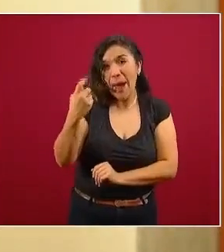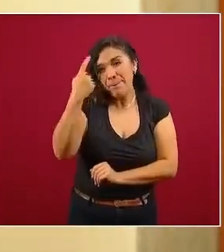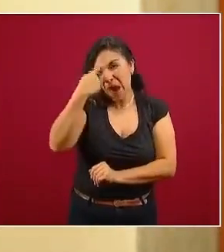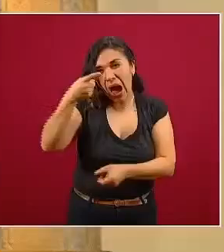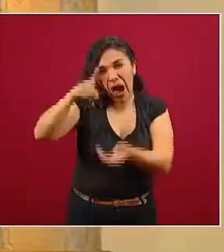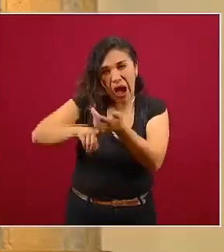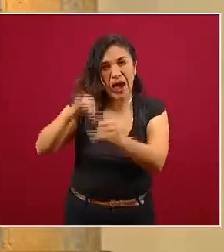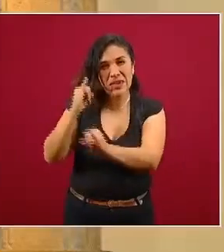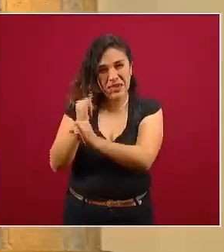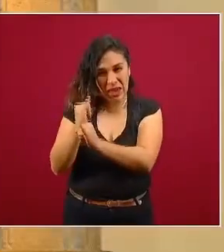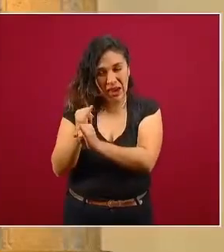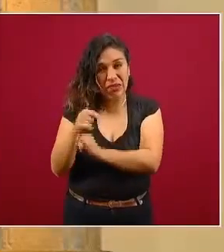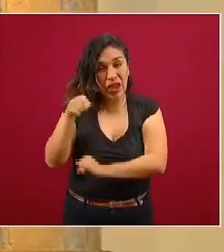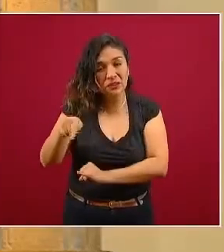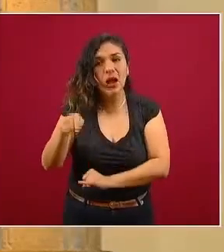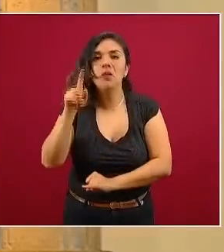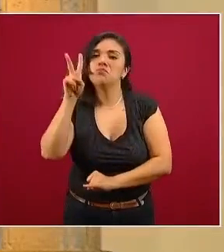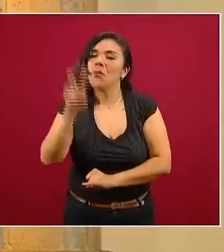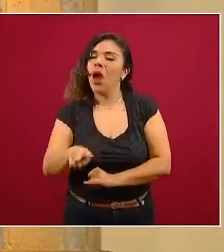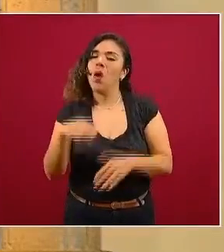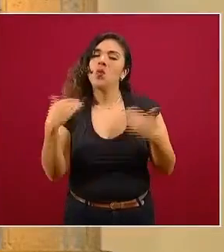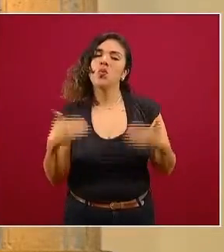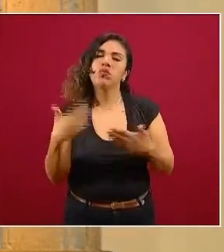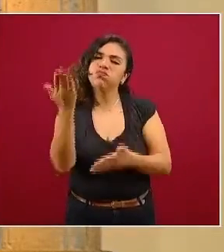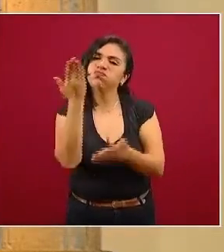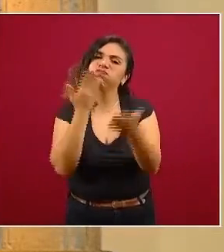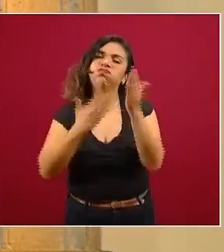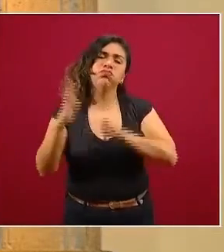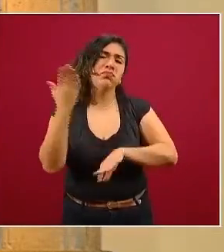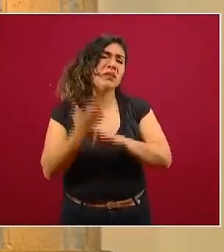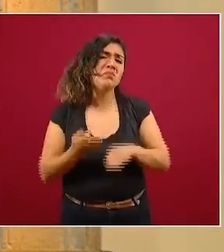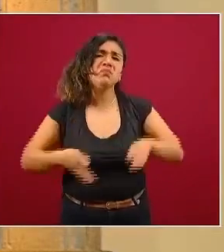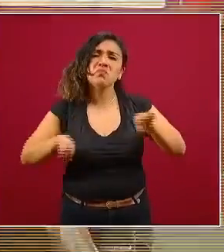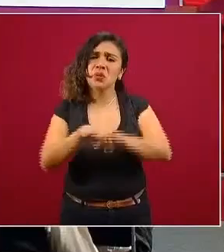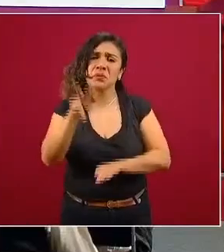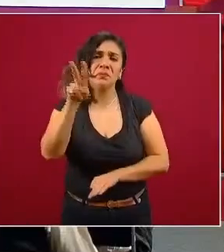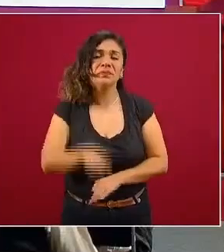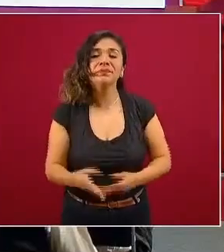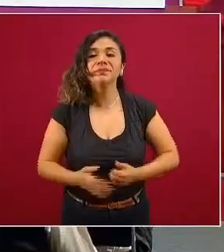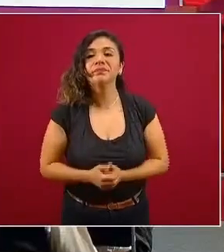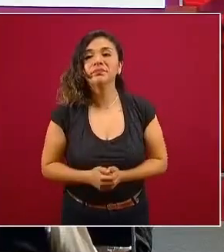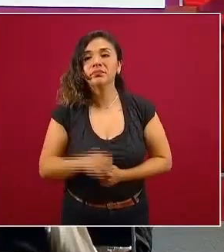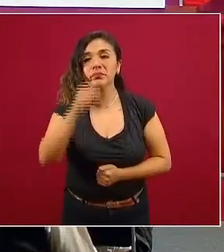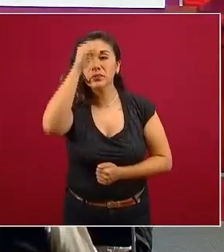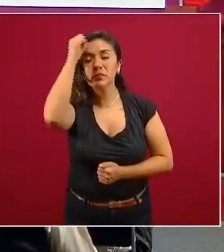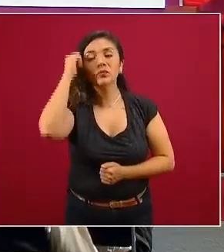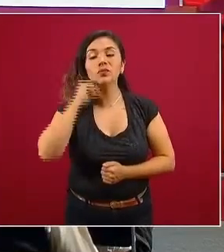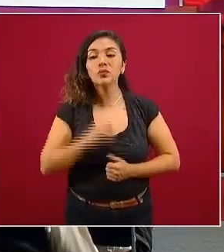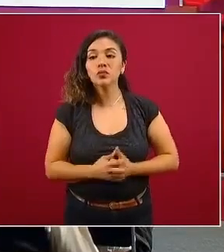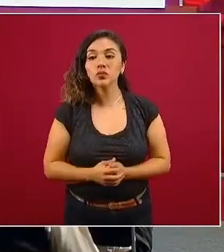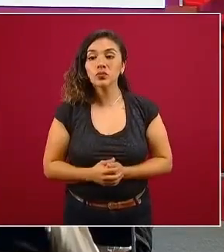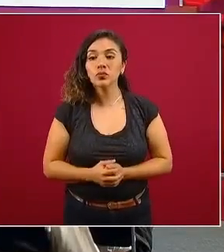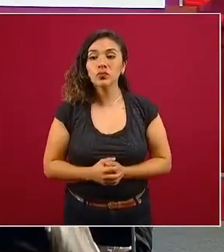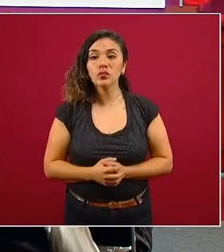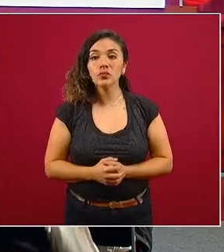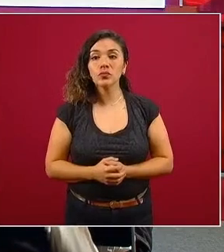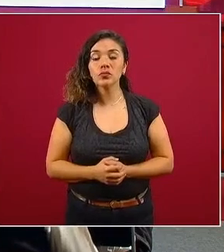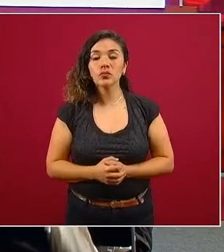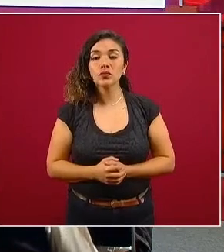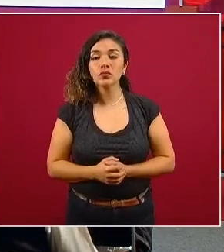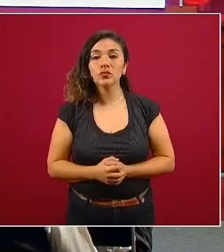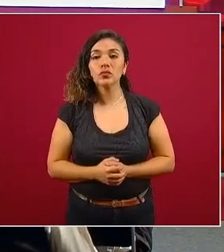masivo en línea es un éxito muy importante. La siguiente, por favor. ¿Cuáles son los elementos